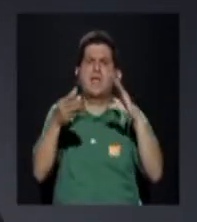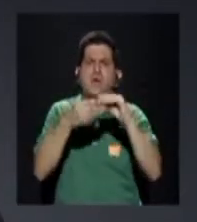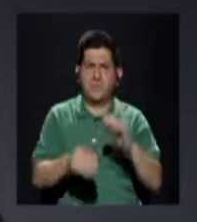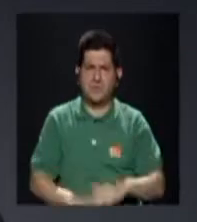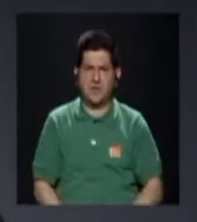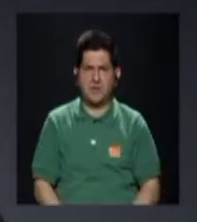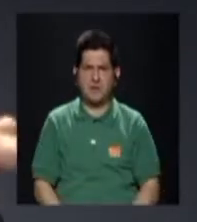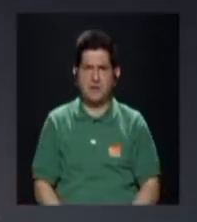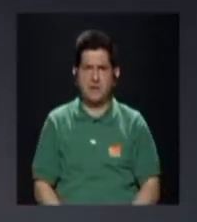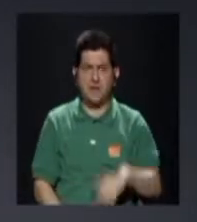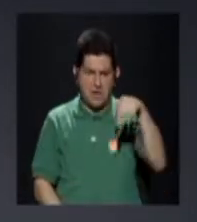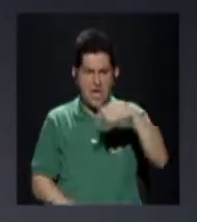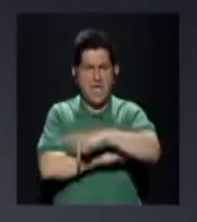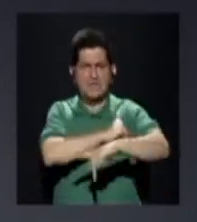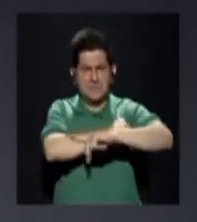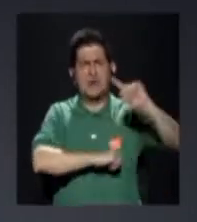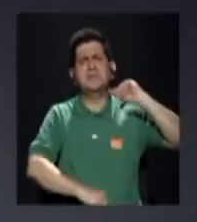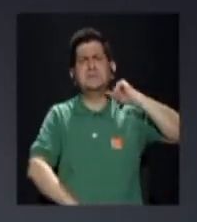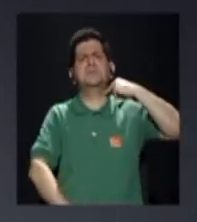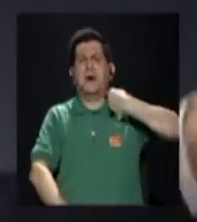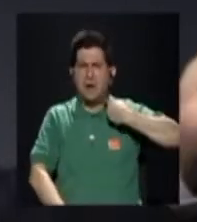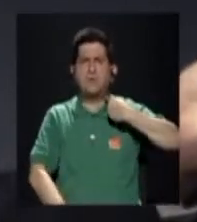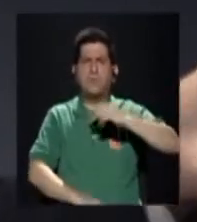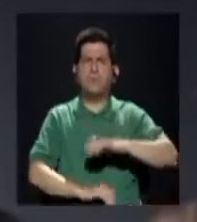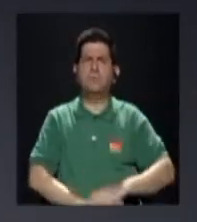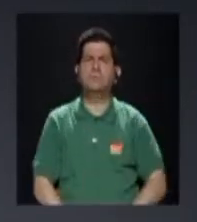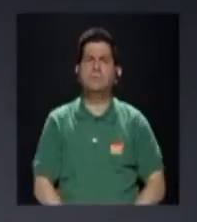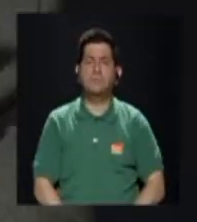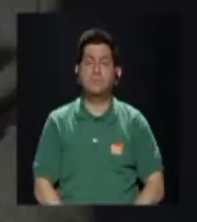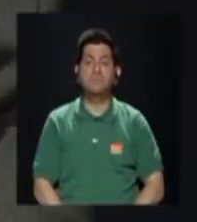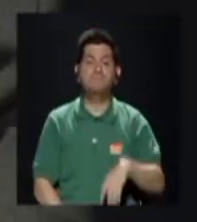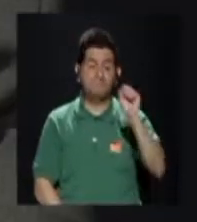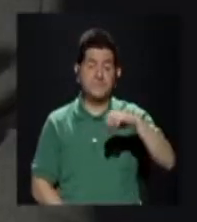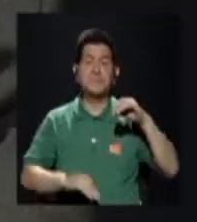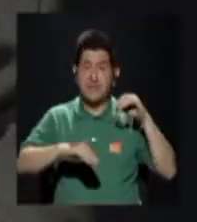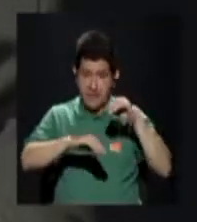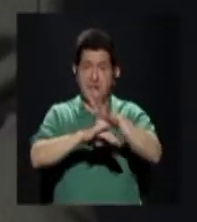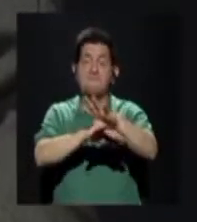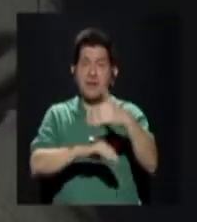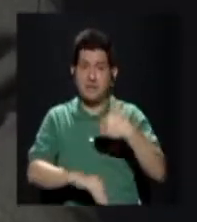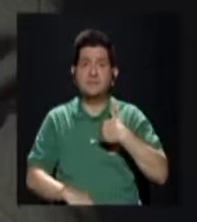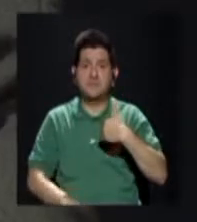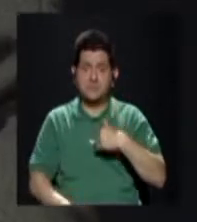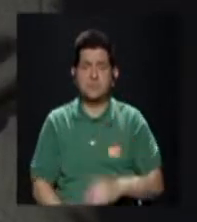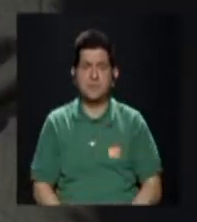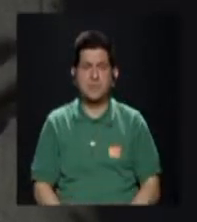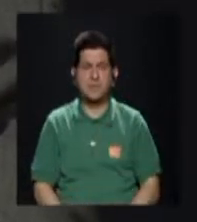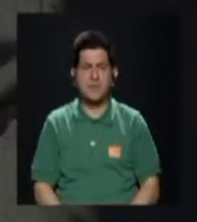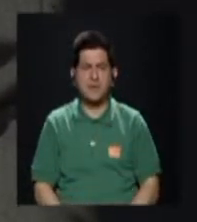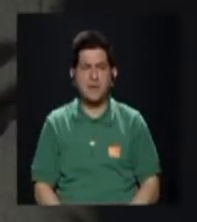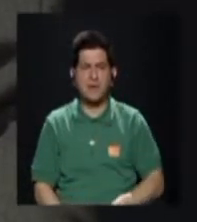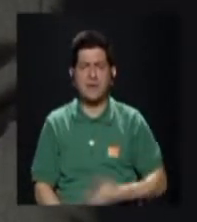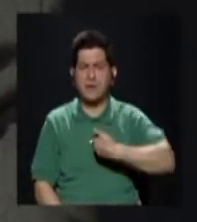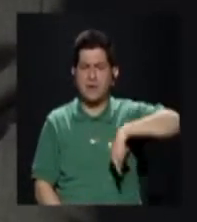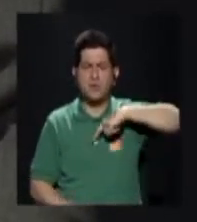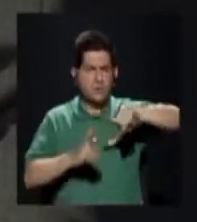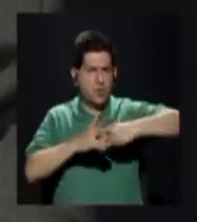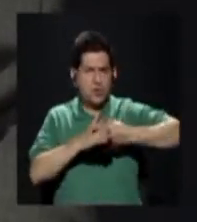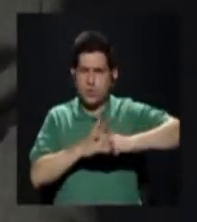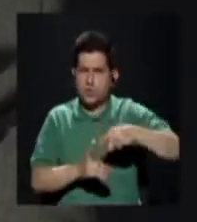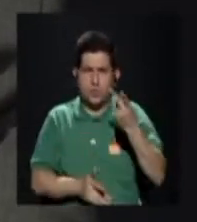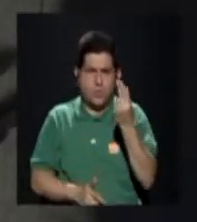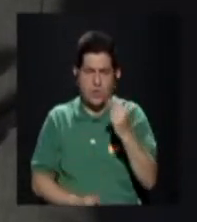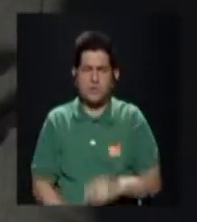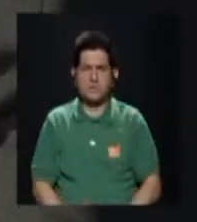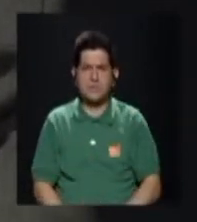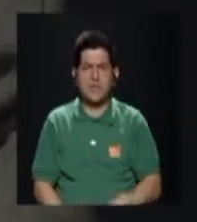Qué caro es este país. Qué caro es este país. Exacto. Y ahí tenemos un efecto que básicamente es porque no ajustamos precios en